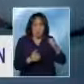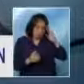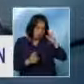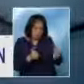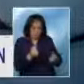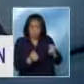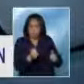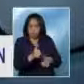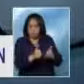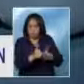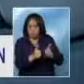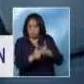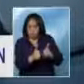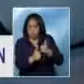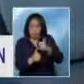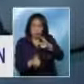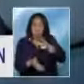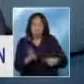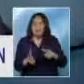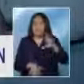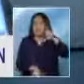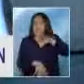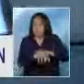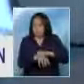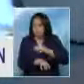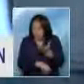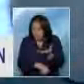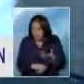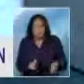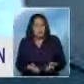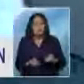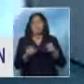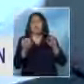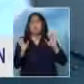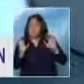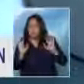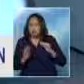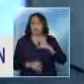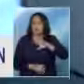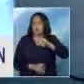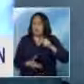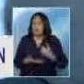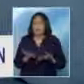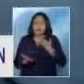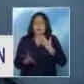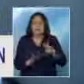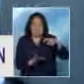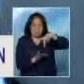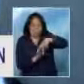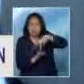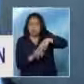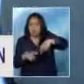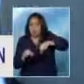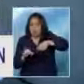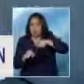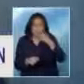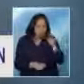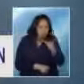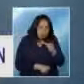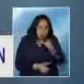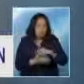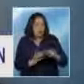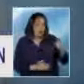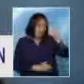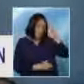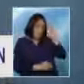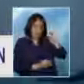las calles de La Victoria para lograr capturar a presuntos delincuentes a bordo de una moto. Hay mucho movimiento policial